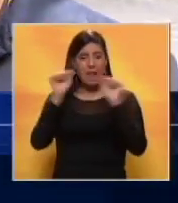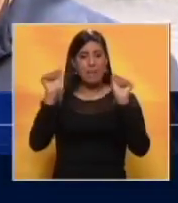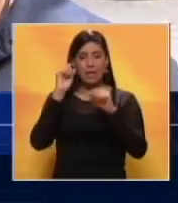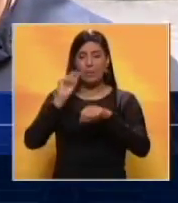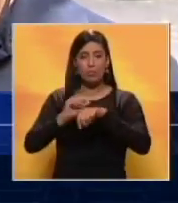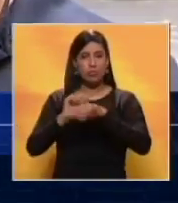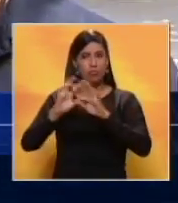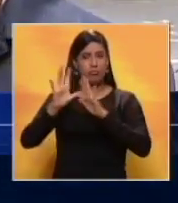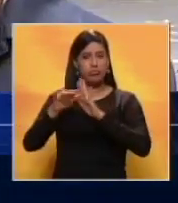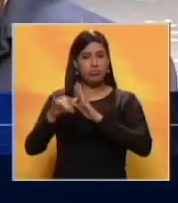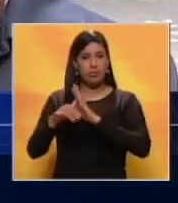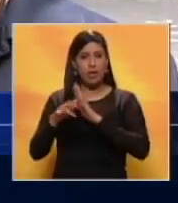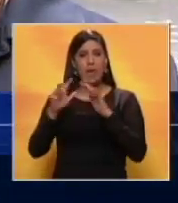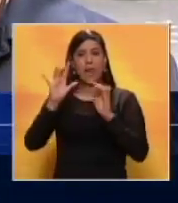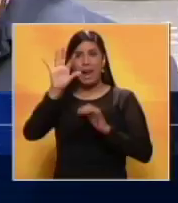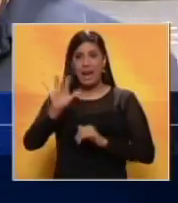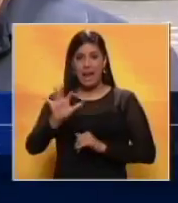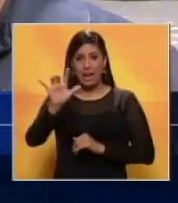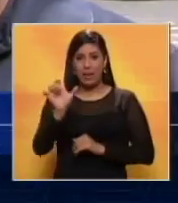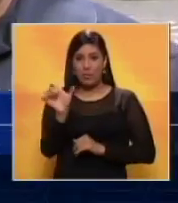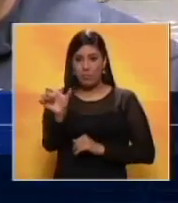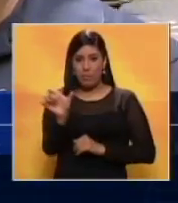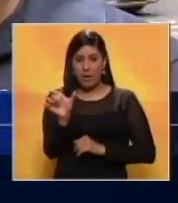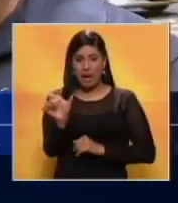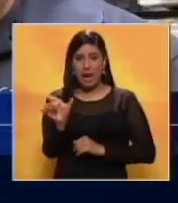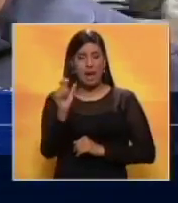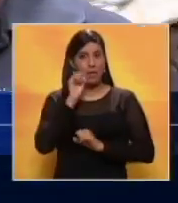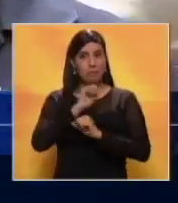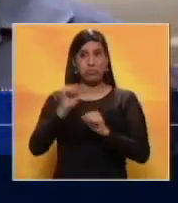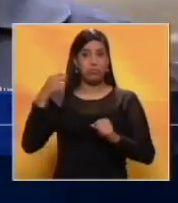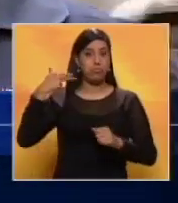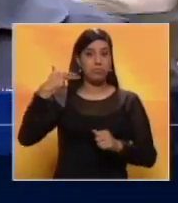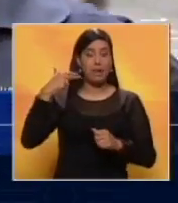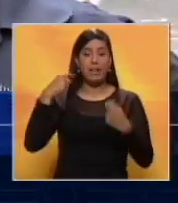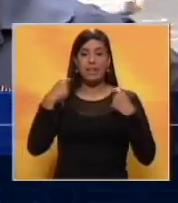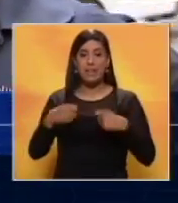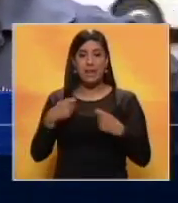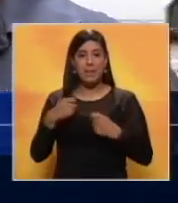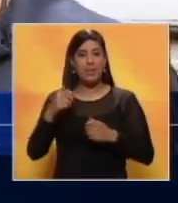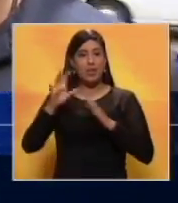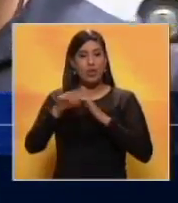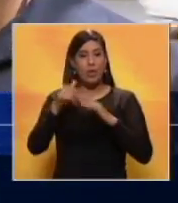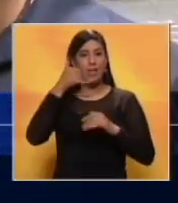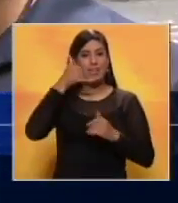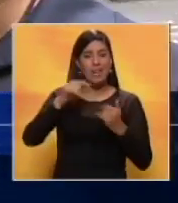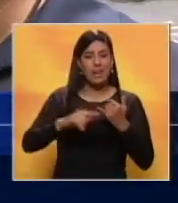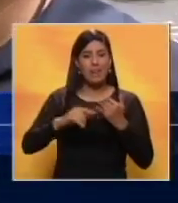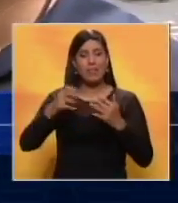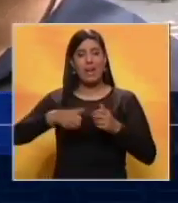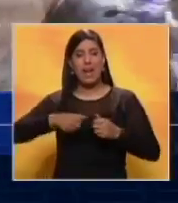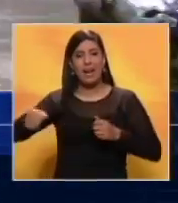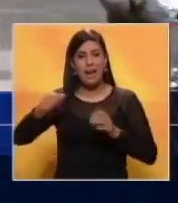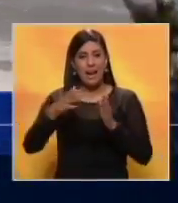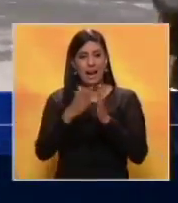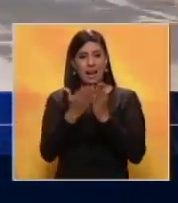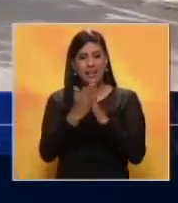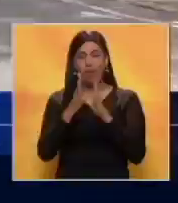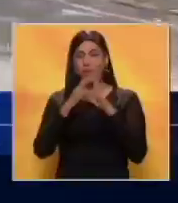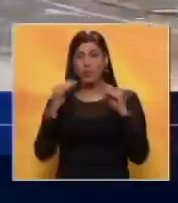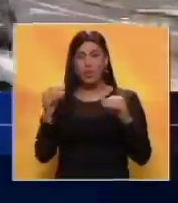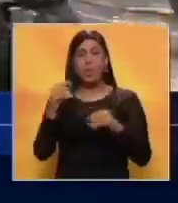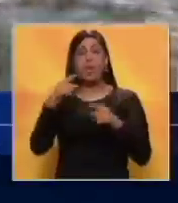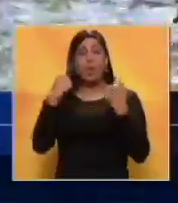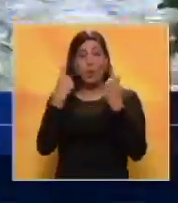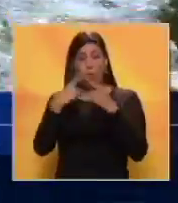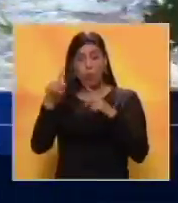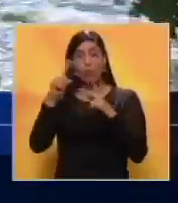mañanas, pues. En los cajeros es algo increíble, hay robos de teléfonos, carteras. Otros